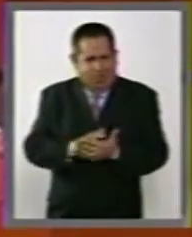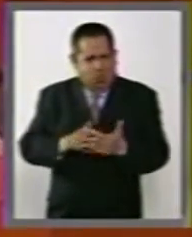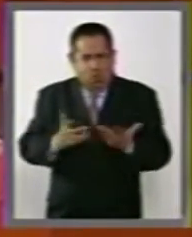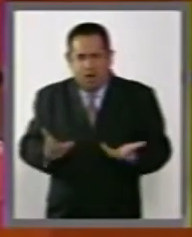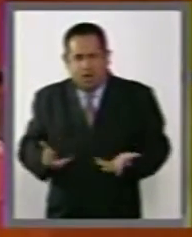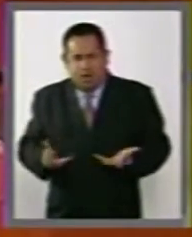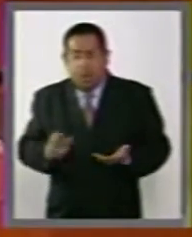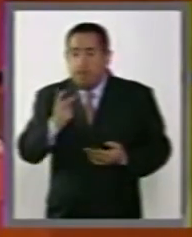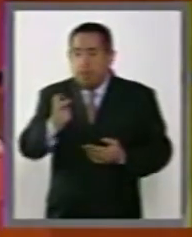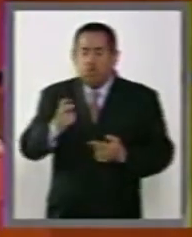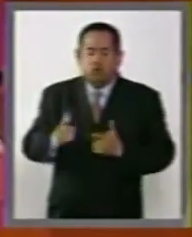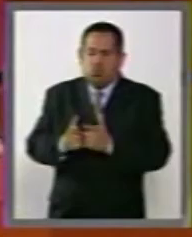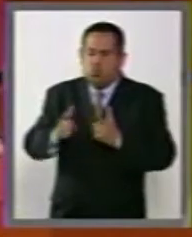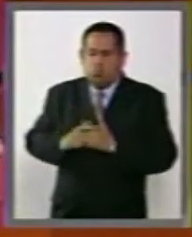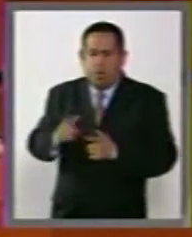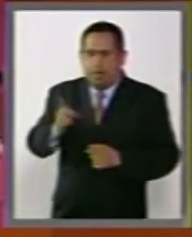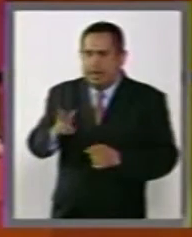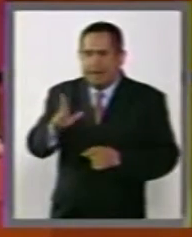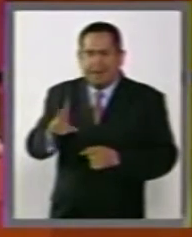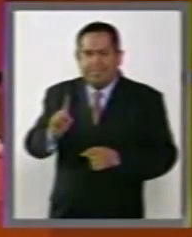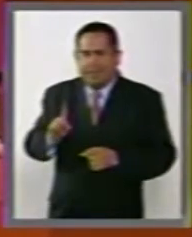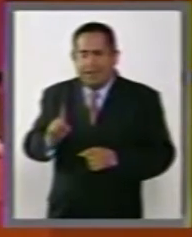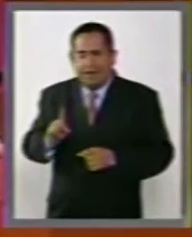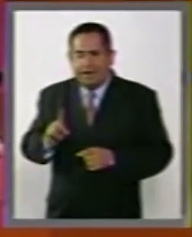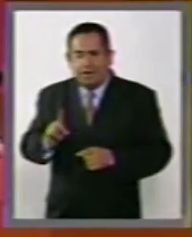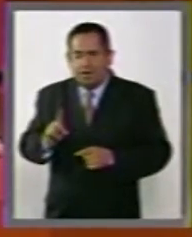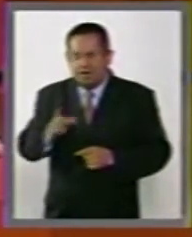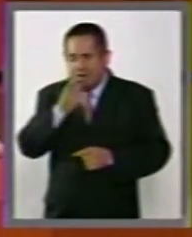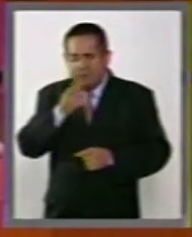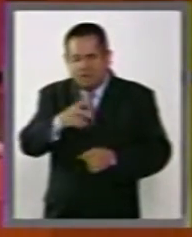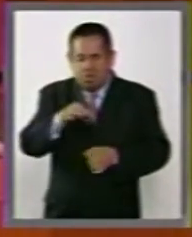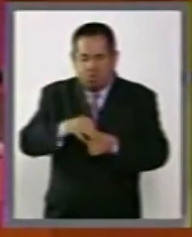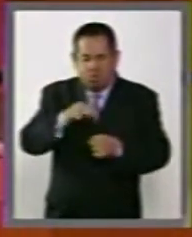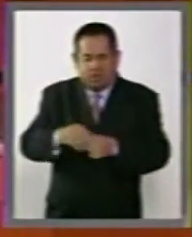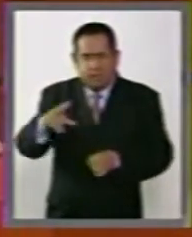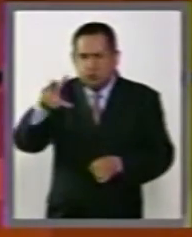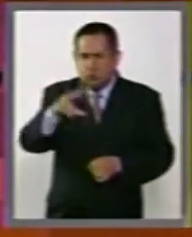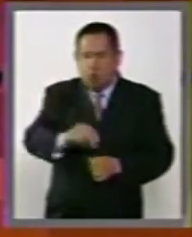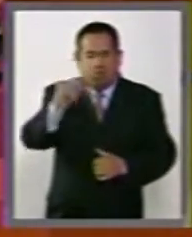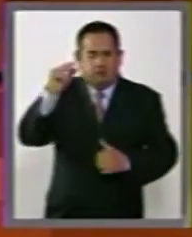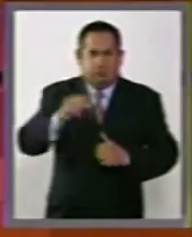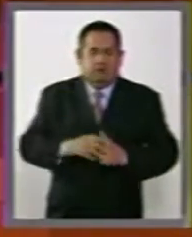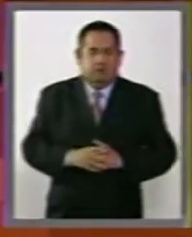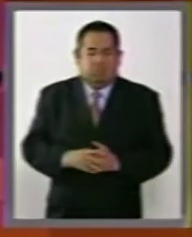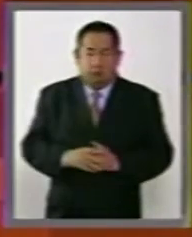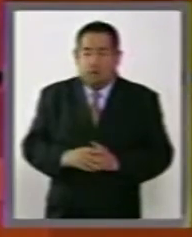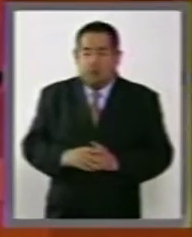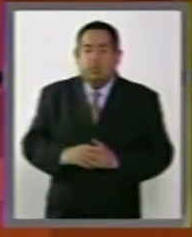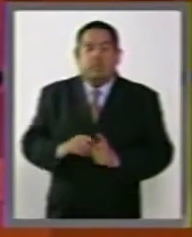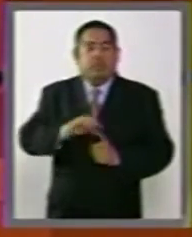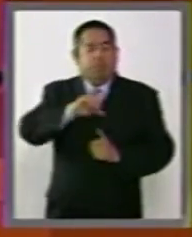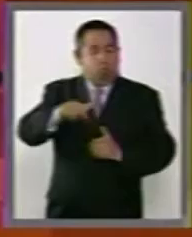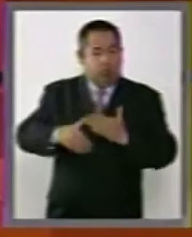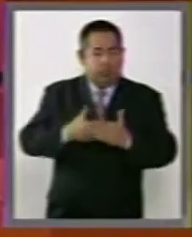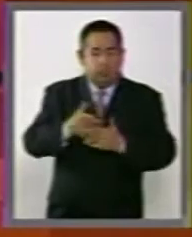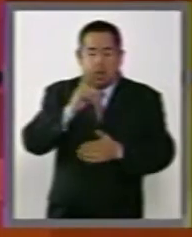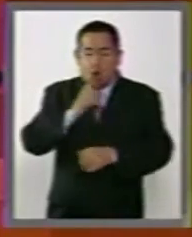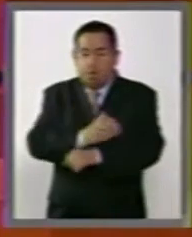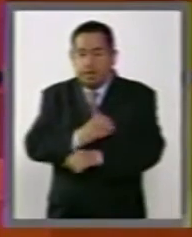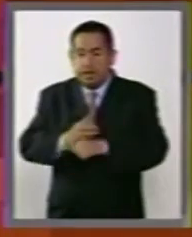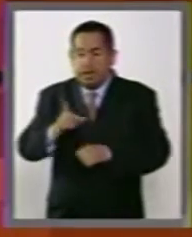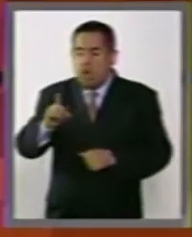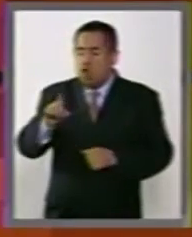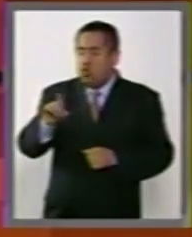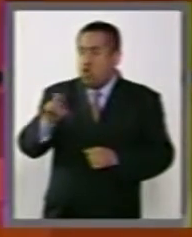las cuales el grupo parlamentario del PRD va a votar en contra. Posteriormente, la compañera